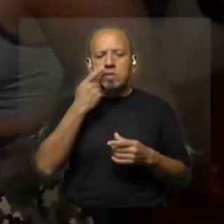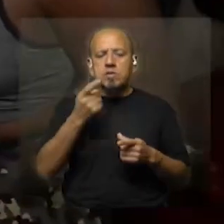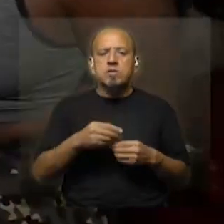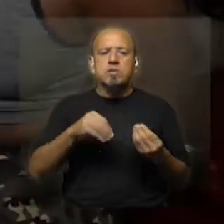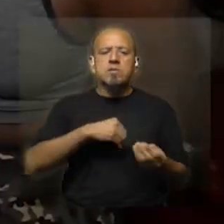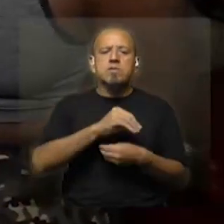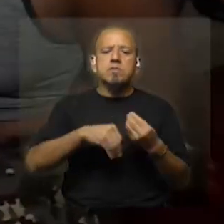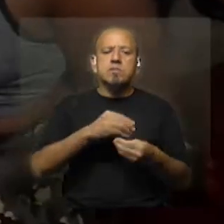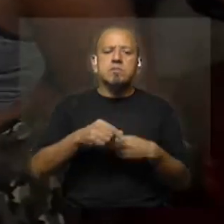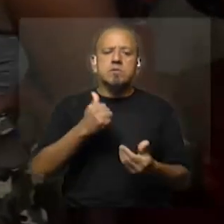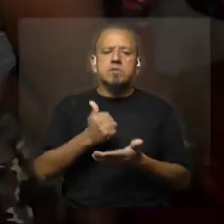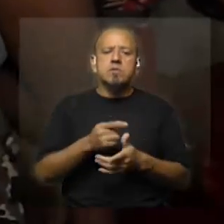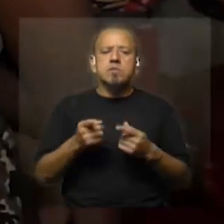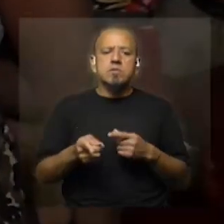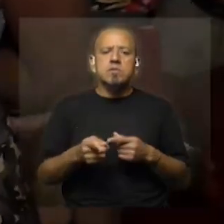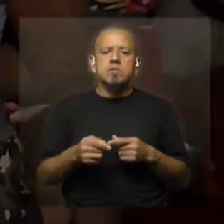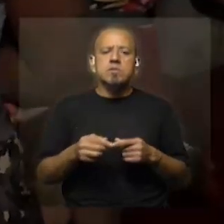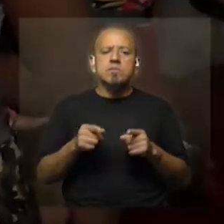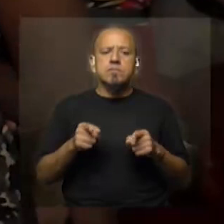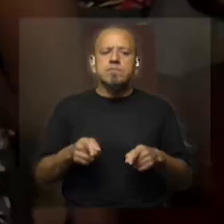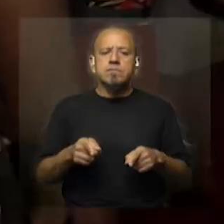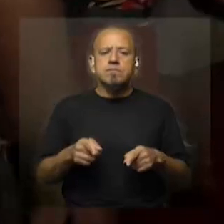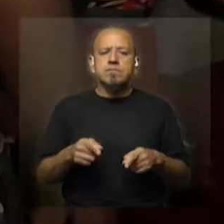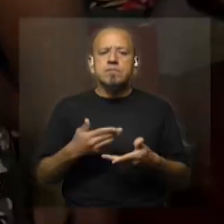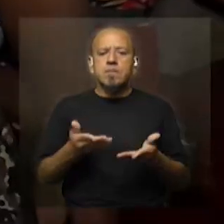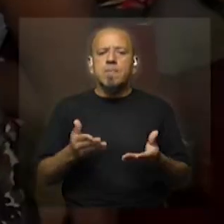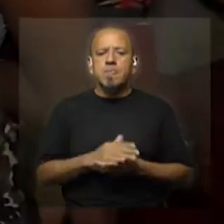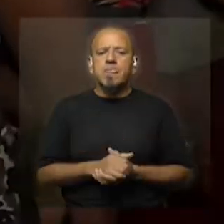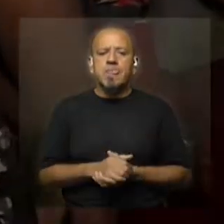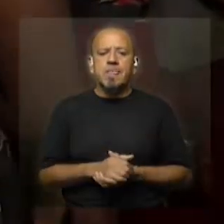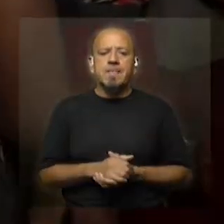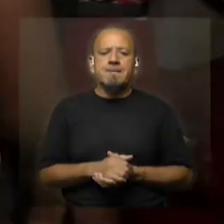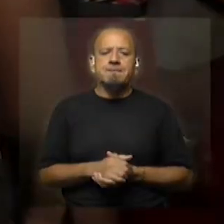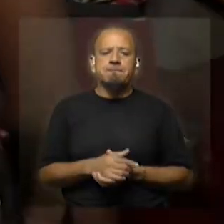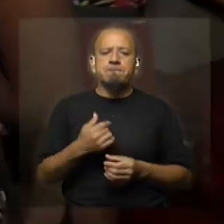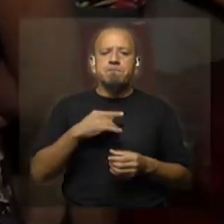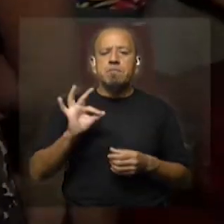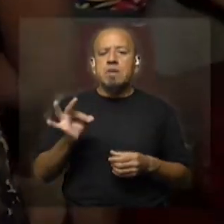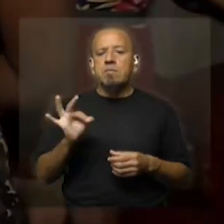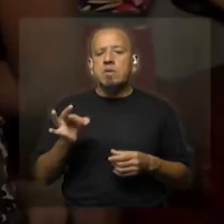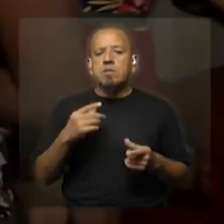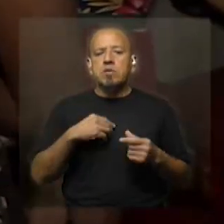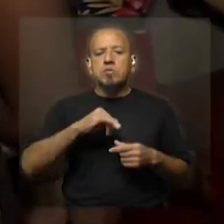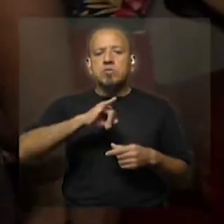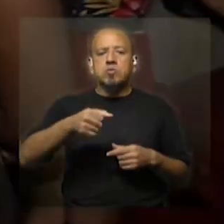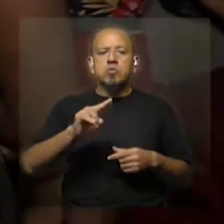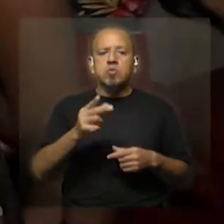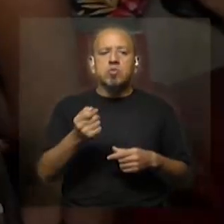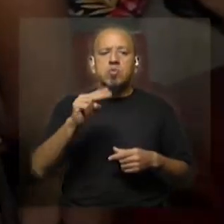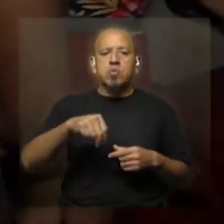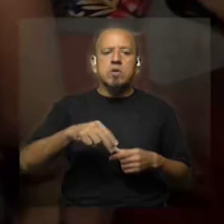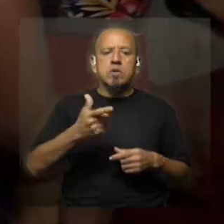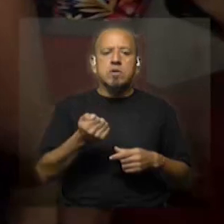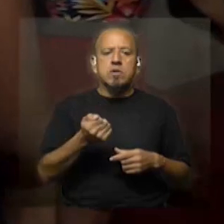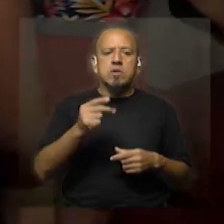familia acompañan, apuntalan y están también en la dirección de este espectáculo? Bueno, está mi hermano Juan Ángel, también se